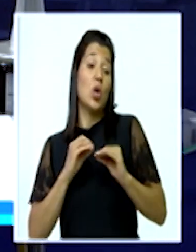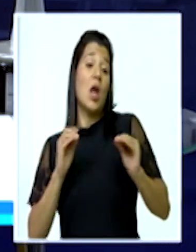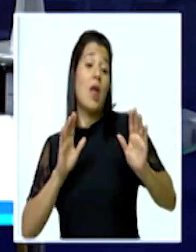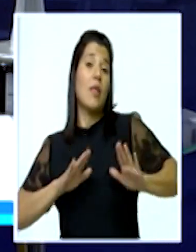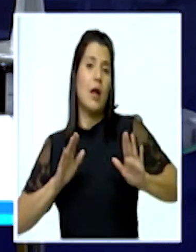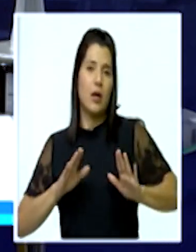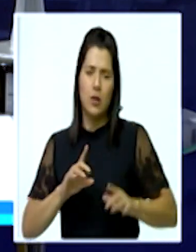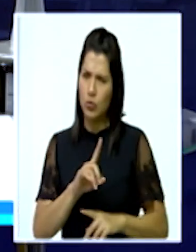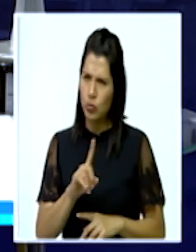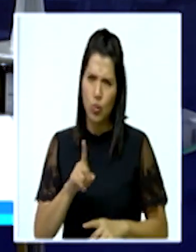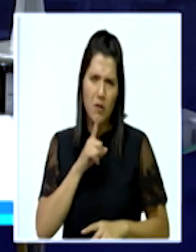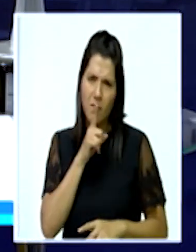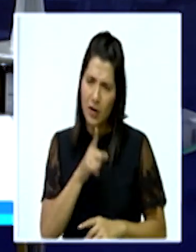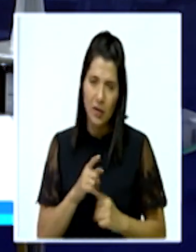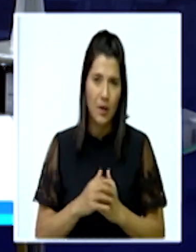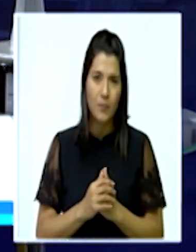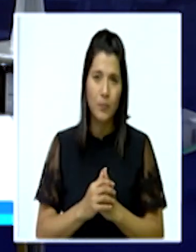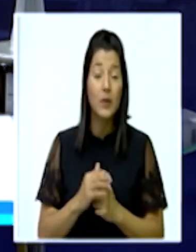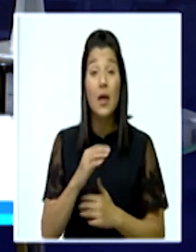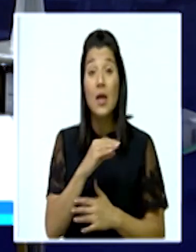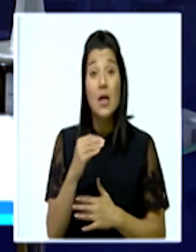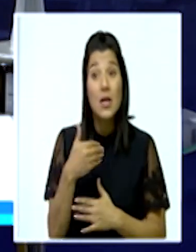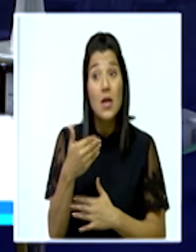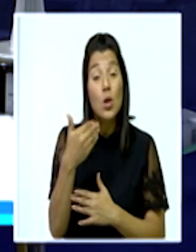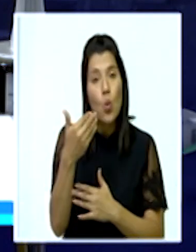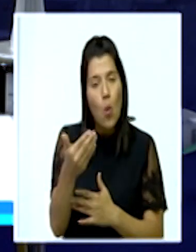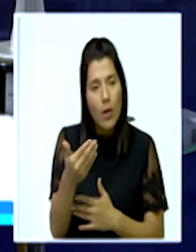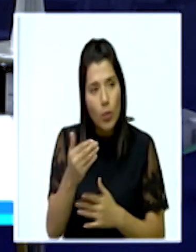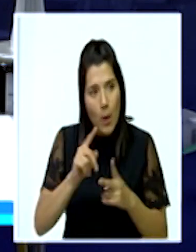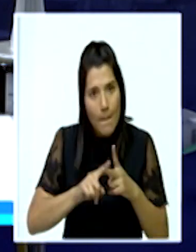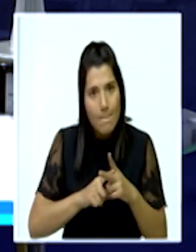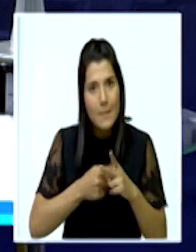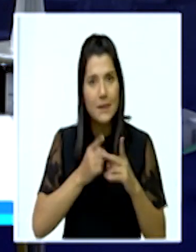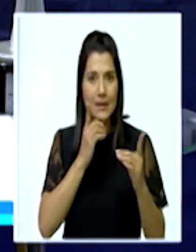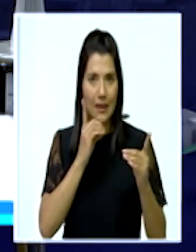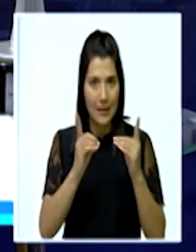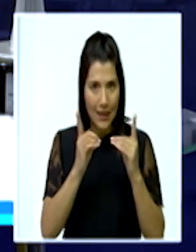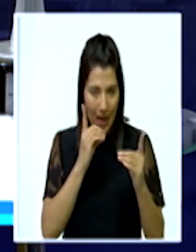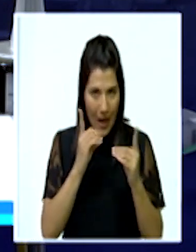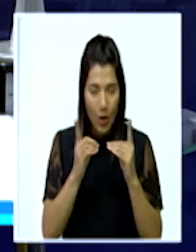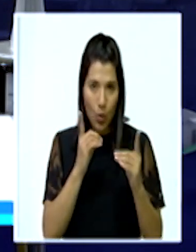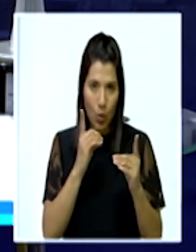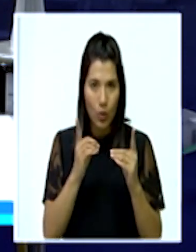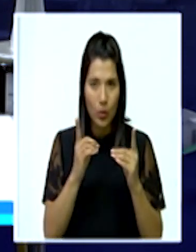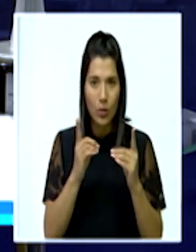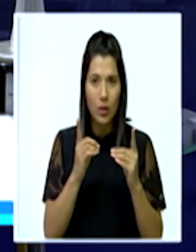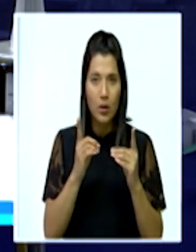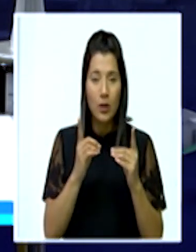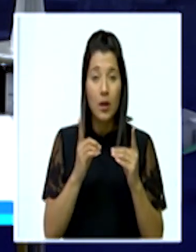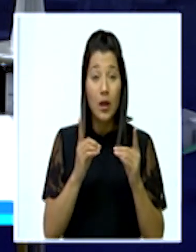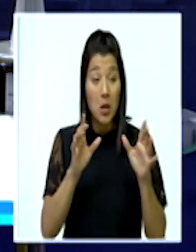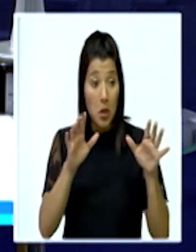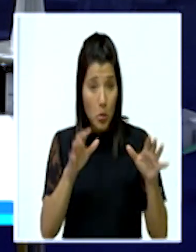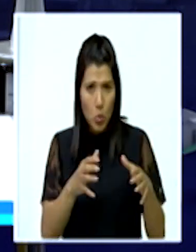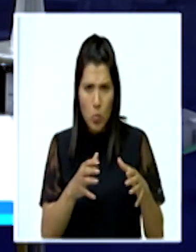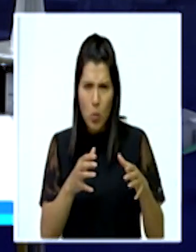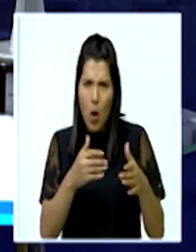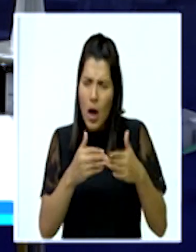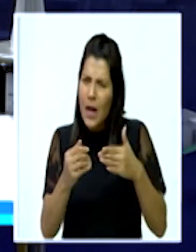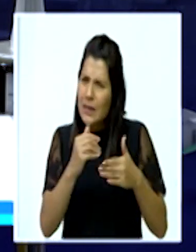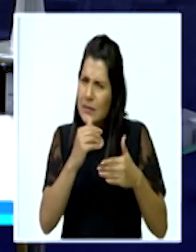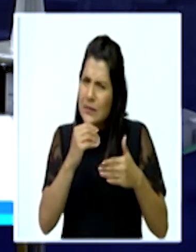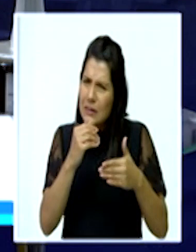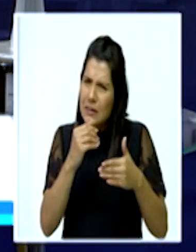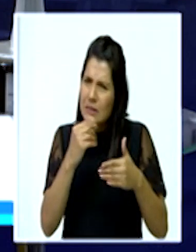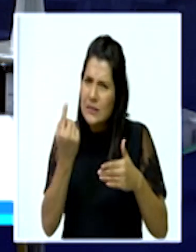no es cierto. Y cuando se fomenta el diálogo de la persona muerta, el grupal, normalmente lloran todos.